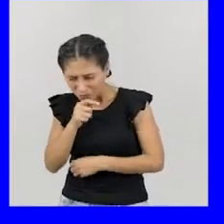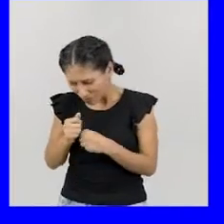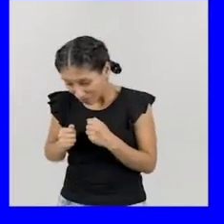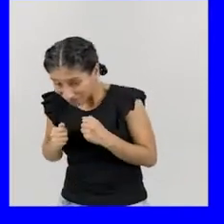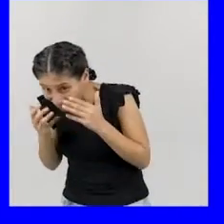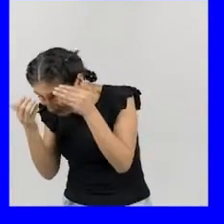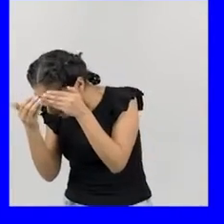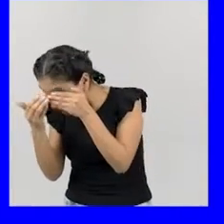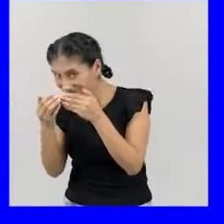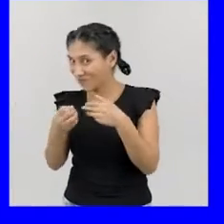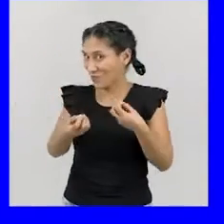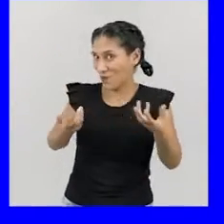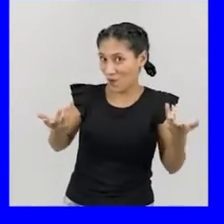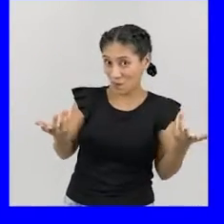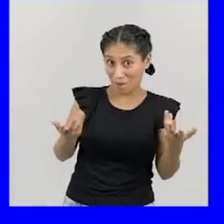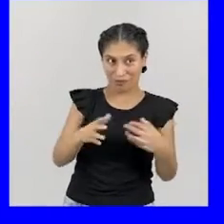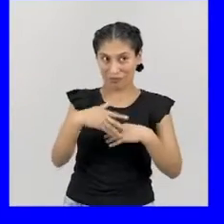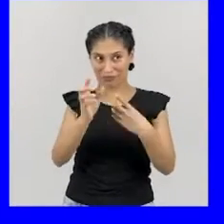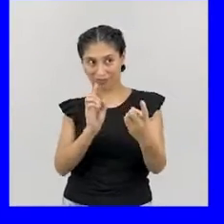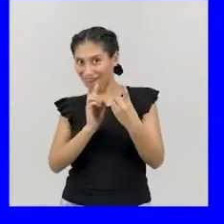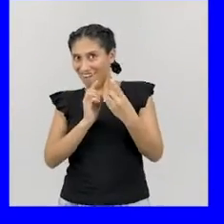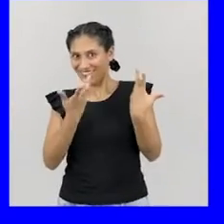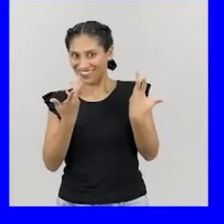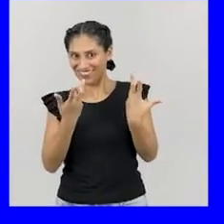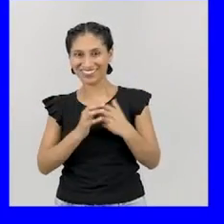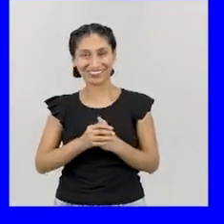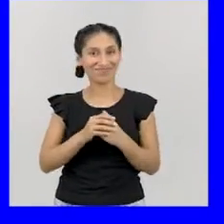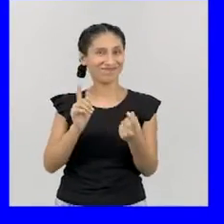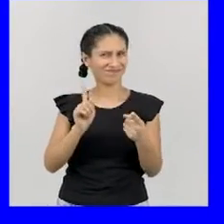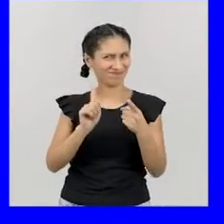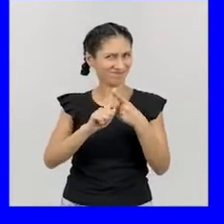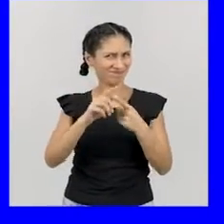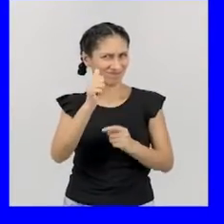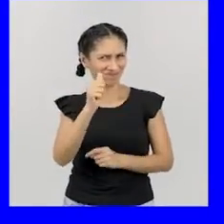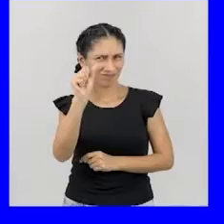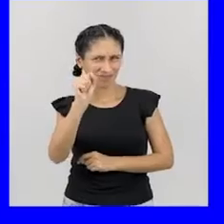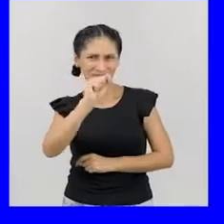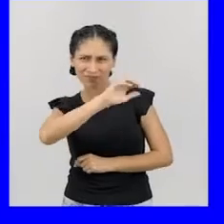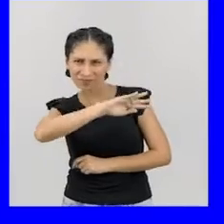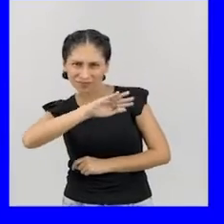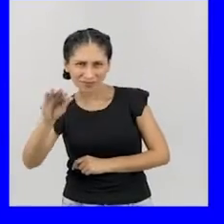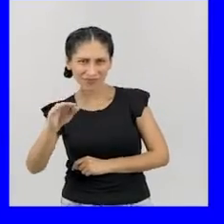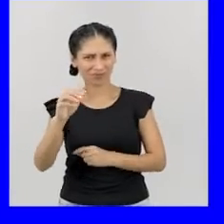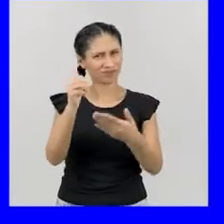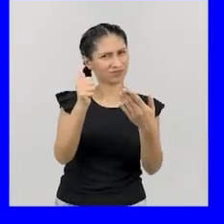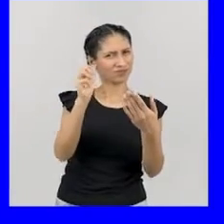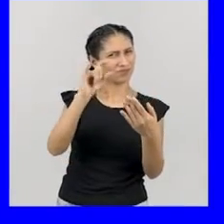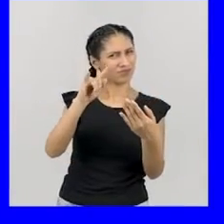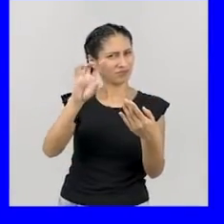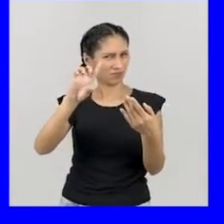me pude esconder para evitar la shopping. Haz aulas.